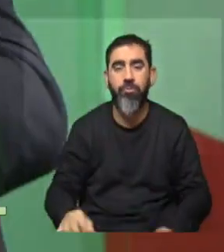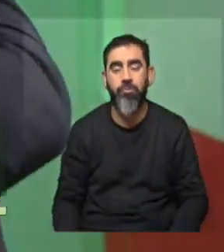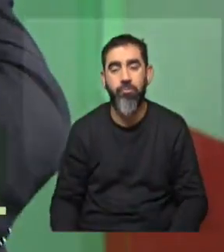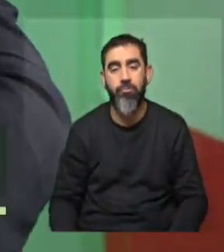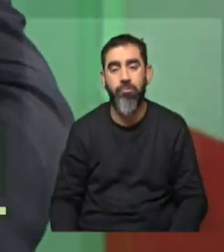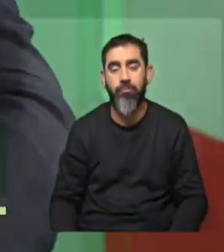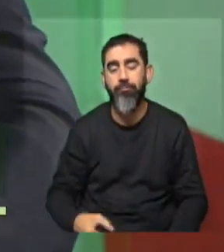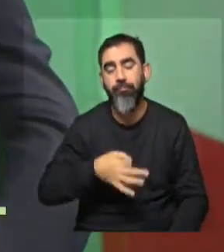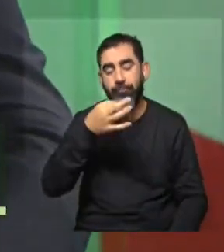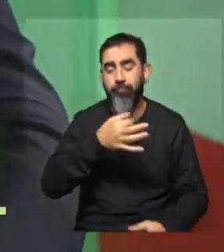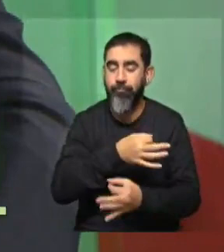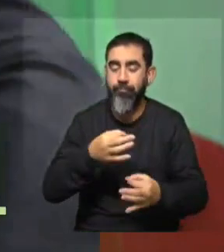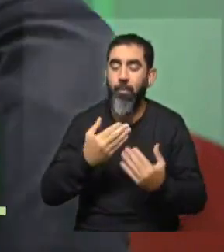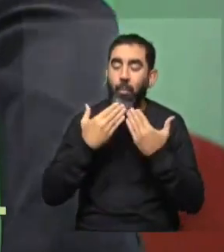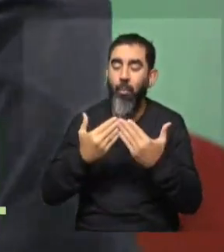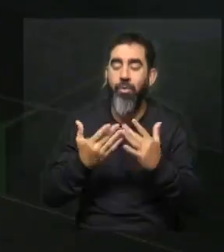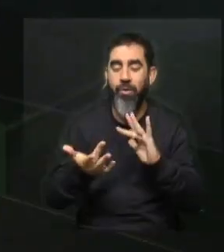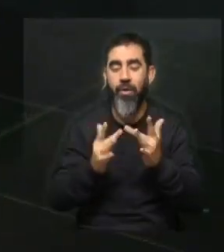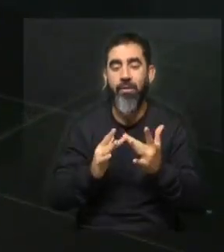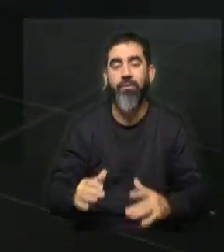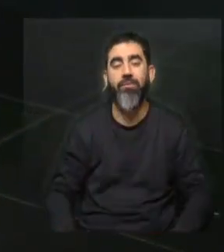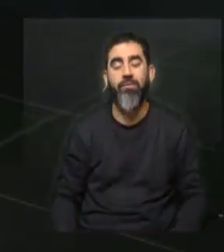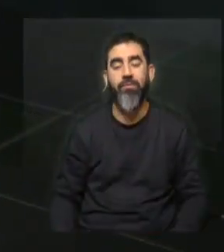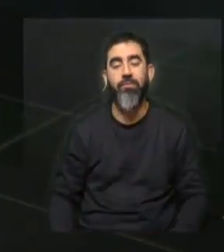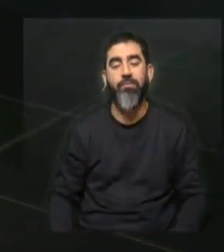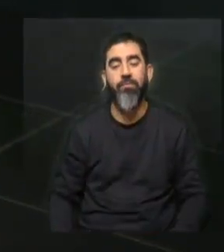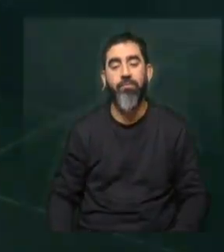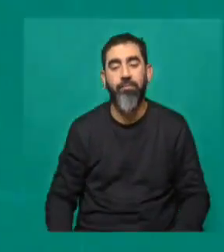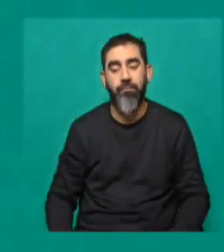hábil declarante doctor muchas gracias a ustedes